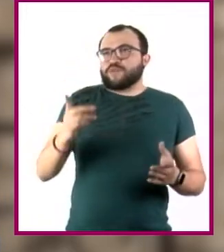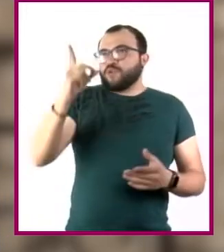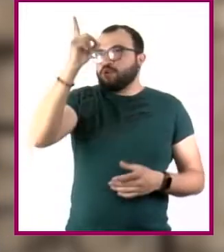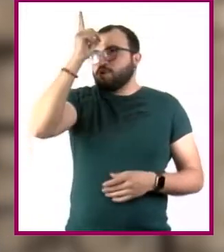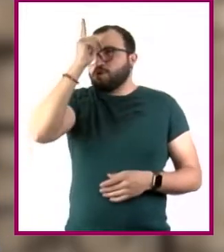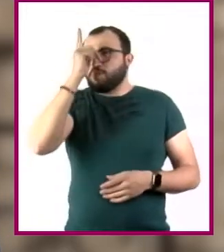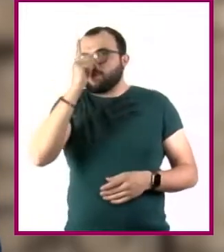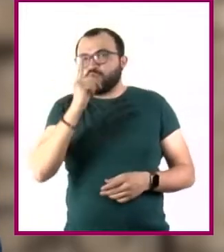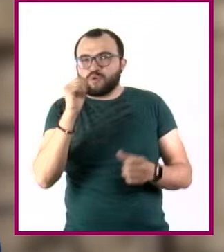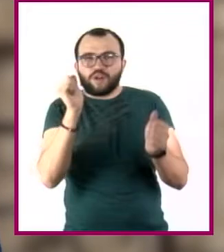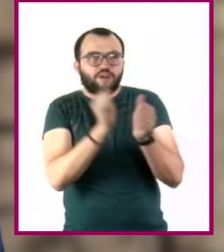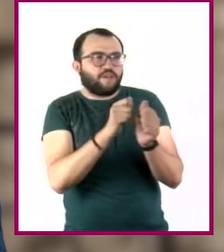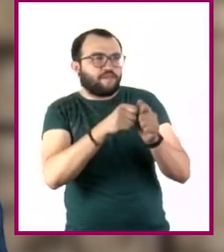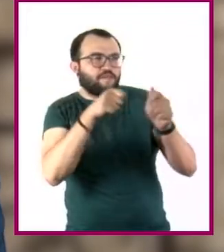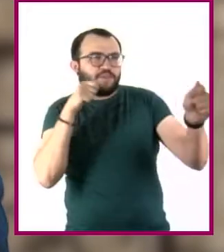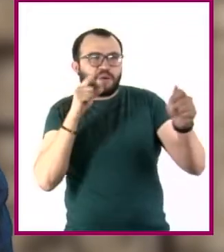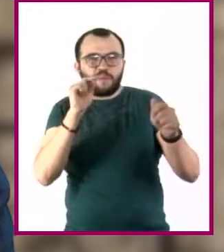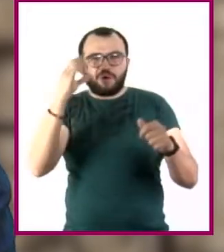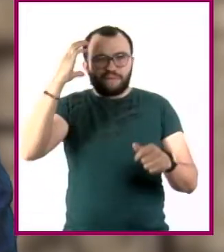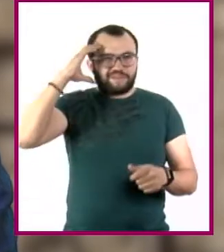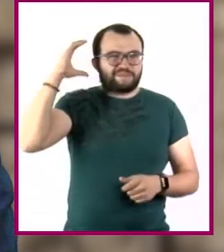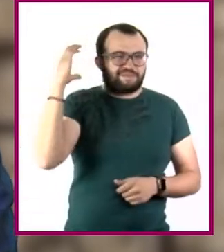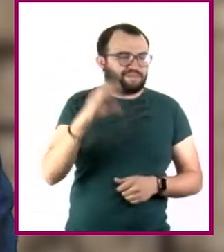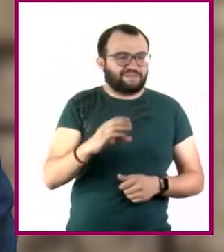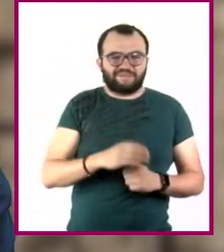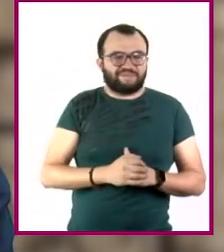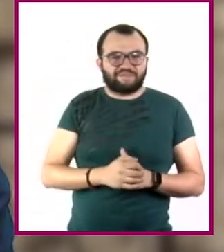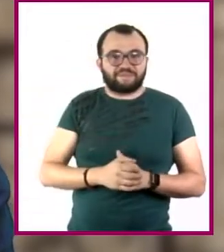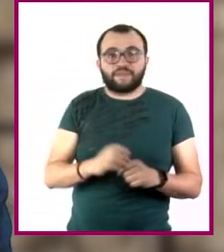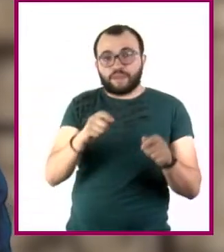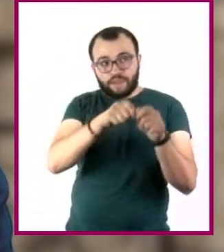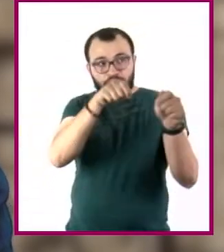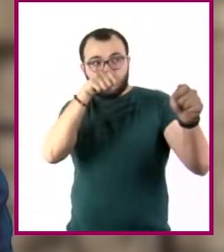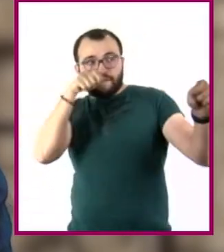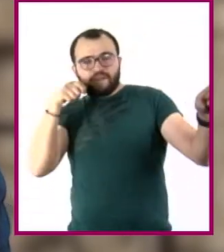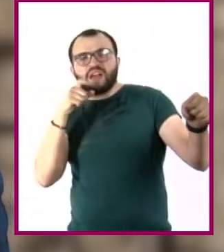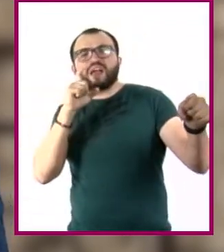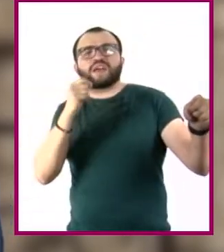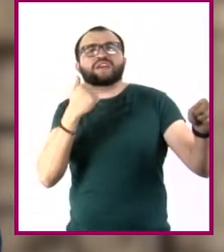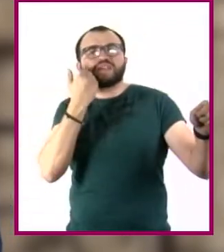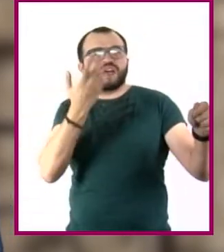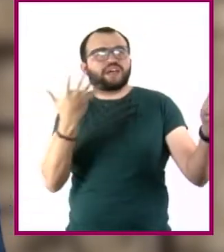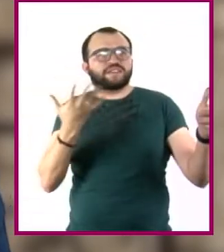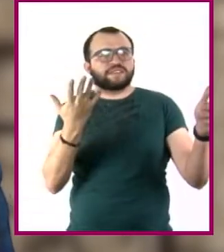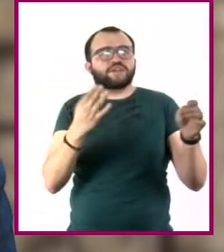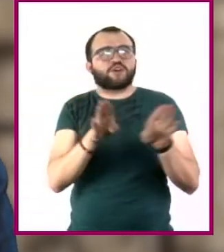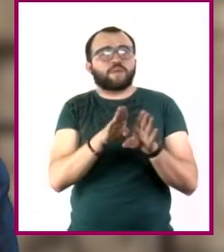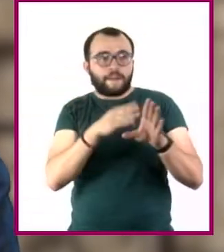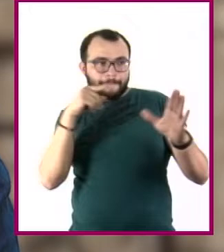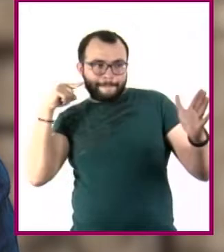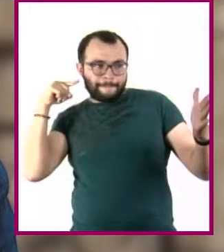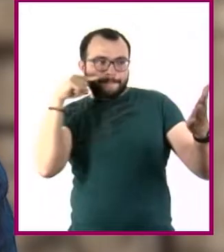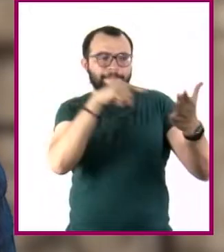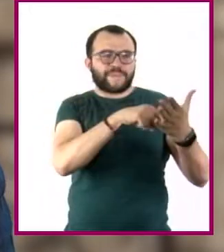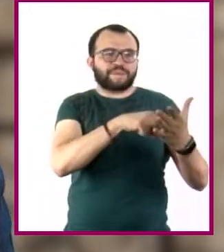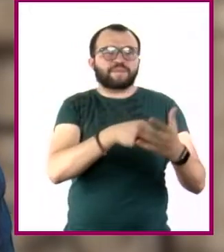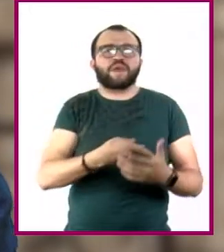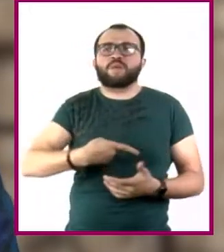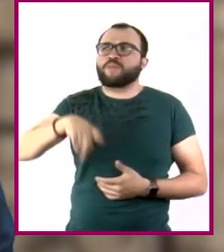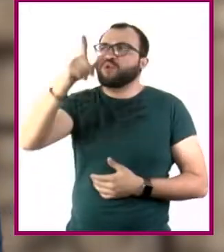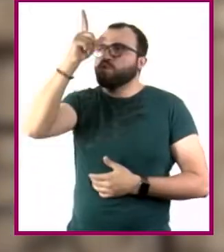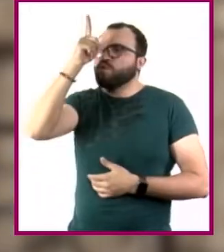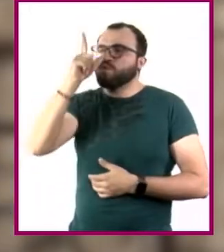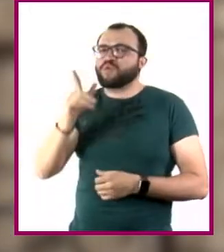poco exagerado. La flecha tiene un propósito, dar en el blanco. Pero, ¿cuál es el propósito de la